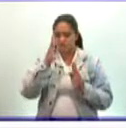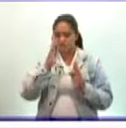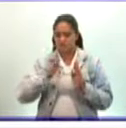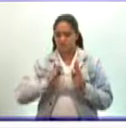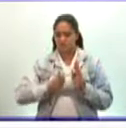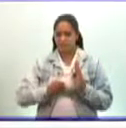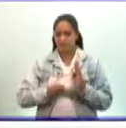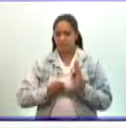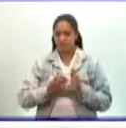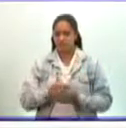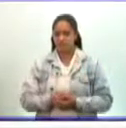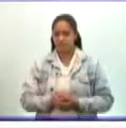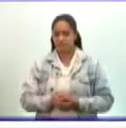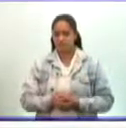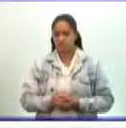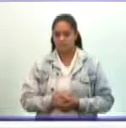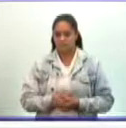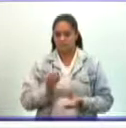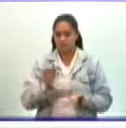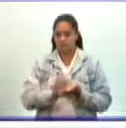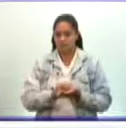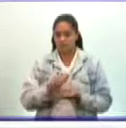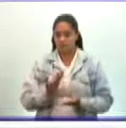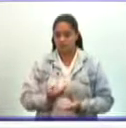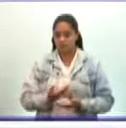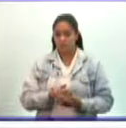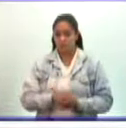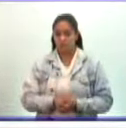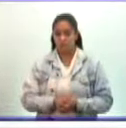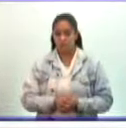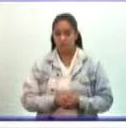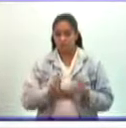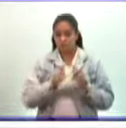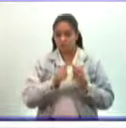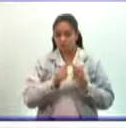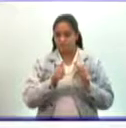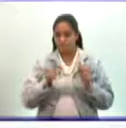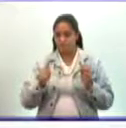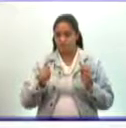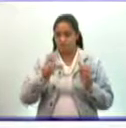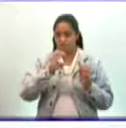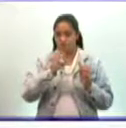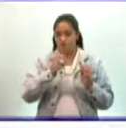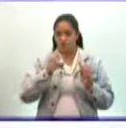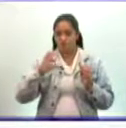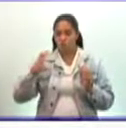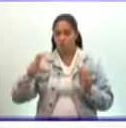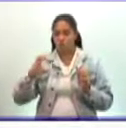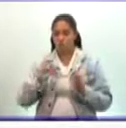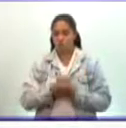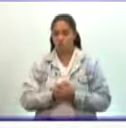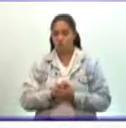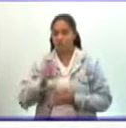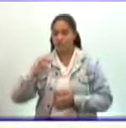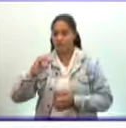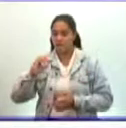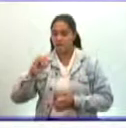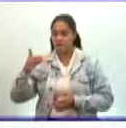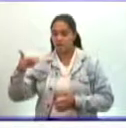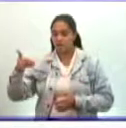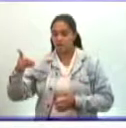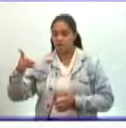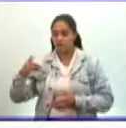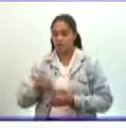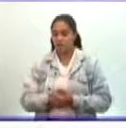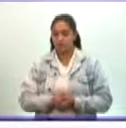están determinadas en este caso por los segmentos OC y OD. Y